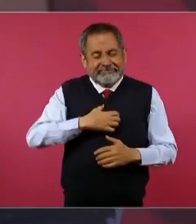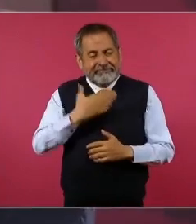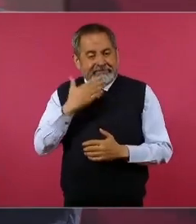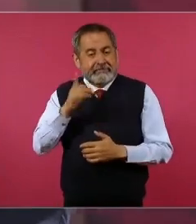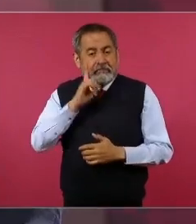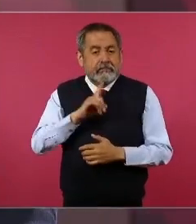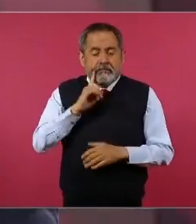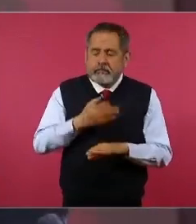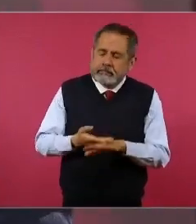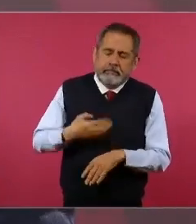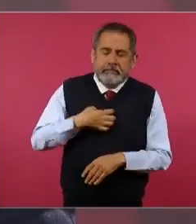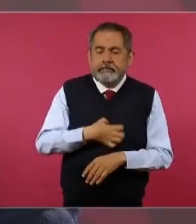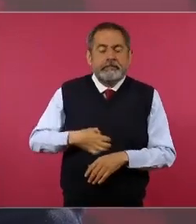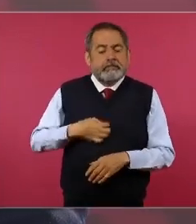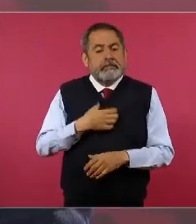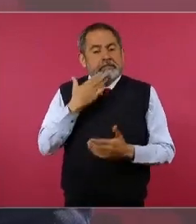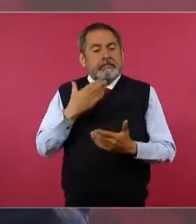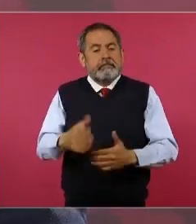Las mujeres